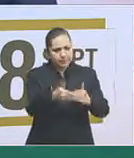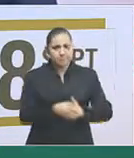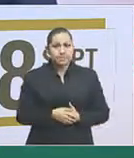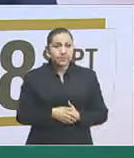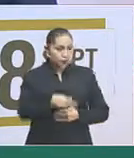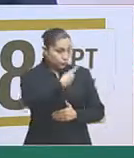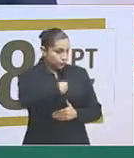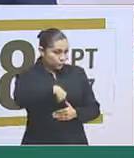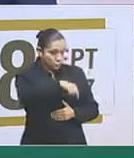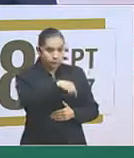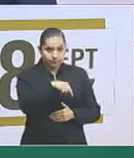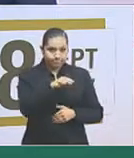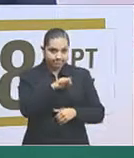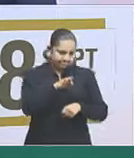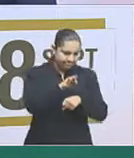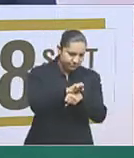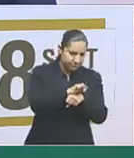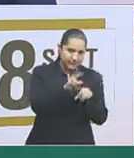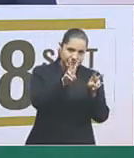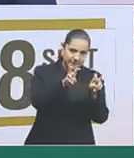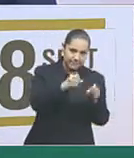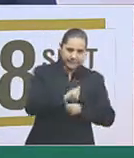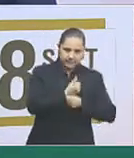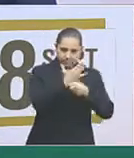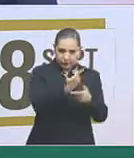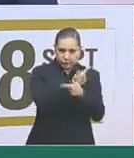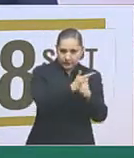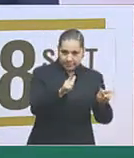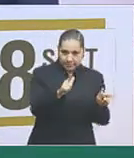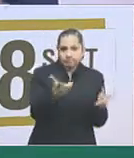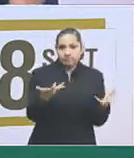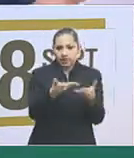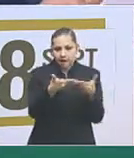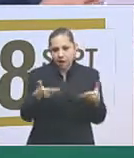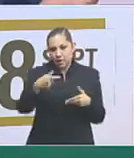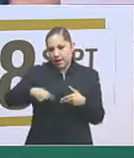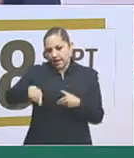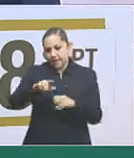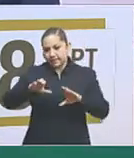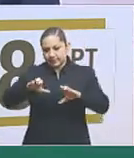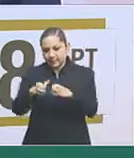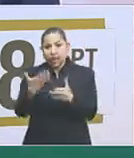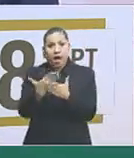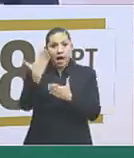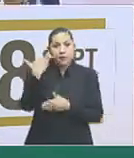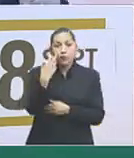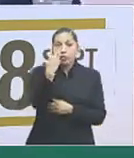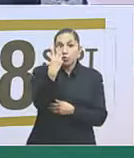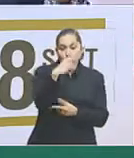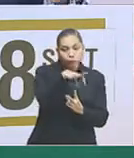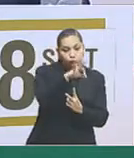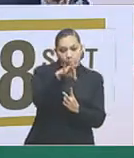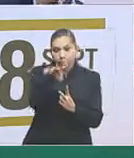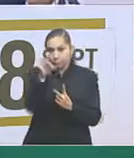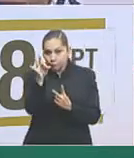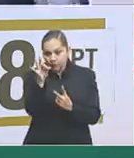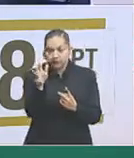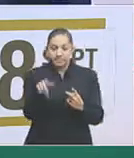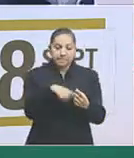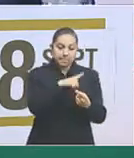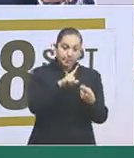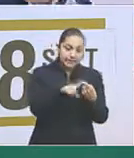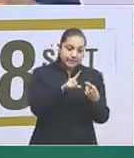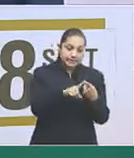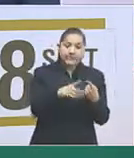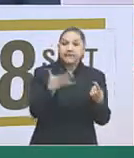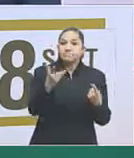expresión la verdad es que es motivo de orgullo saber que la sala entre las dos opciones que tenía que era la posibilidad de la